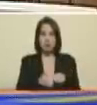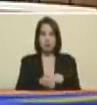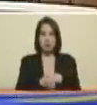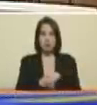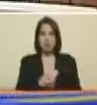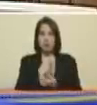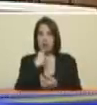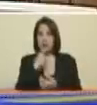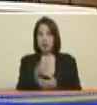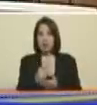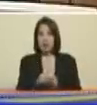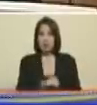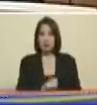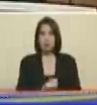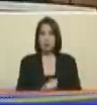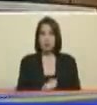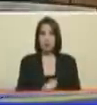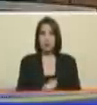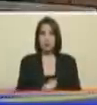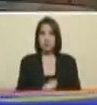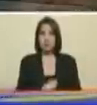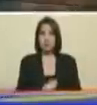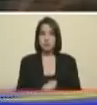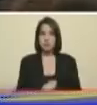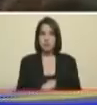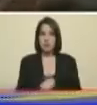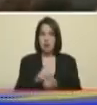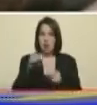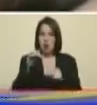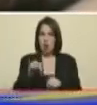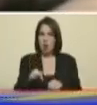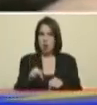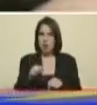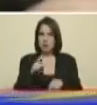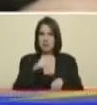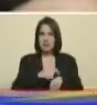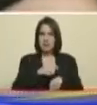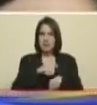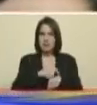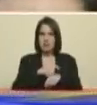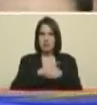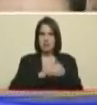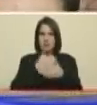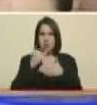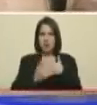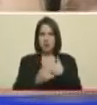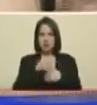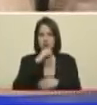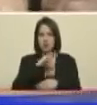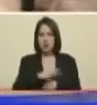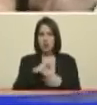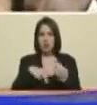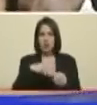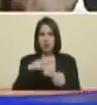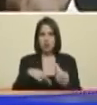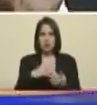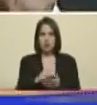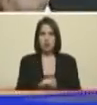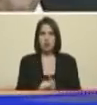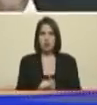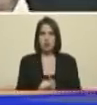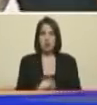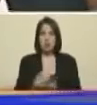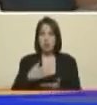que dijo: es el tiempo de un proyecto histórico revolucionario, y quien puede encarnar